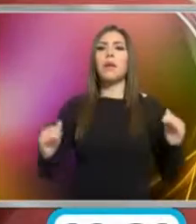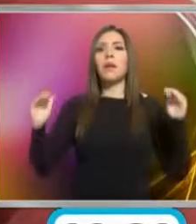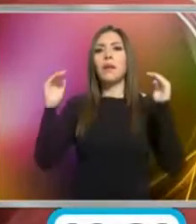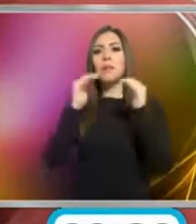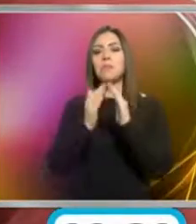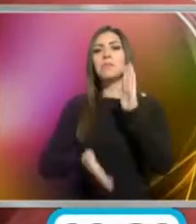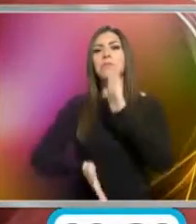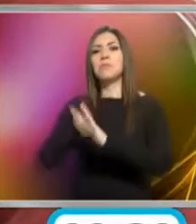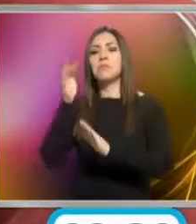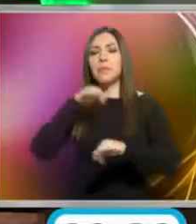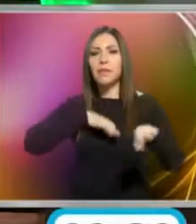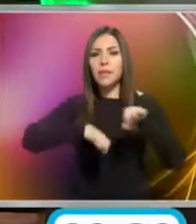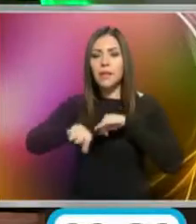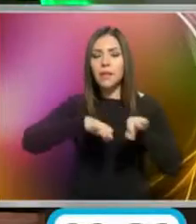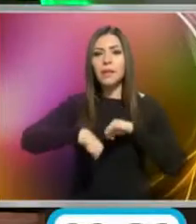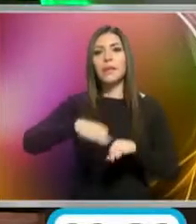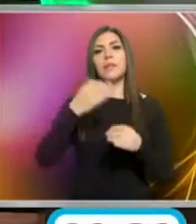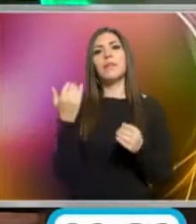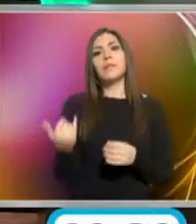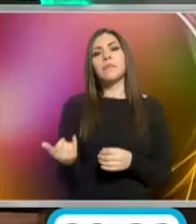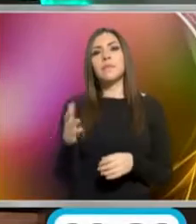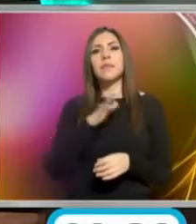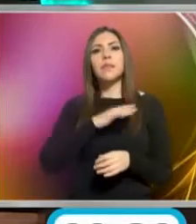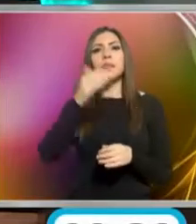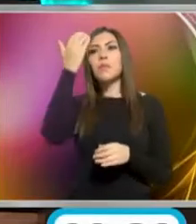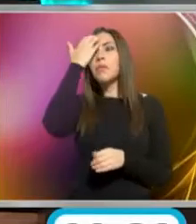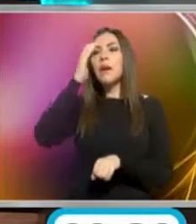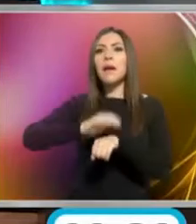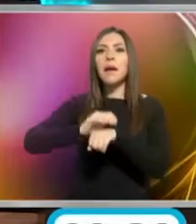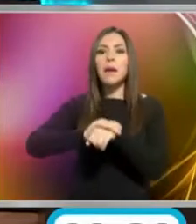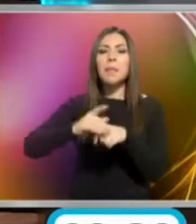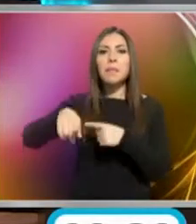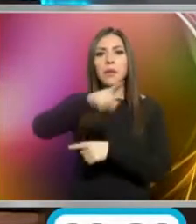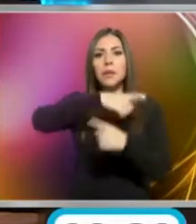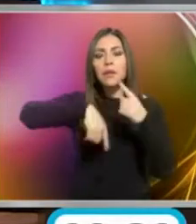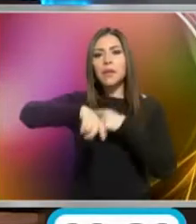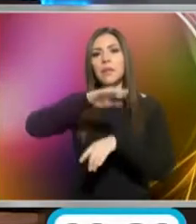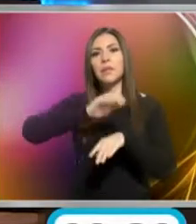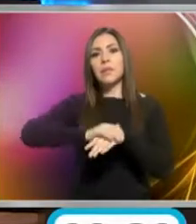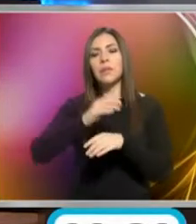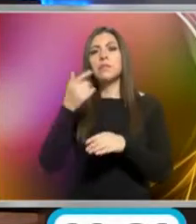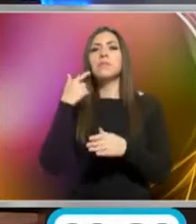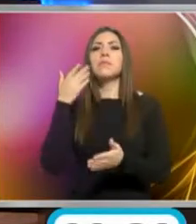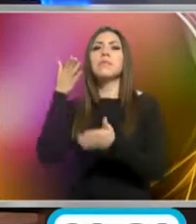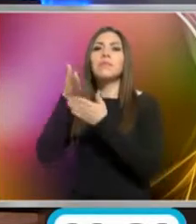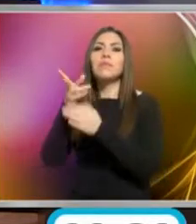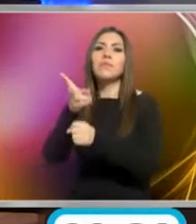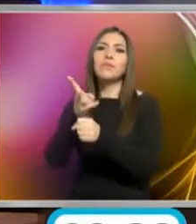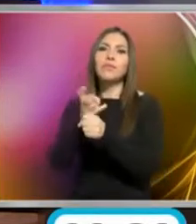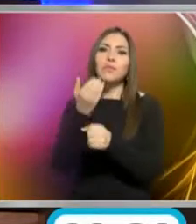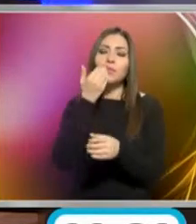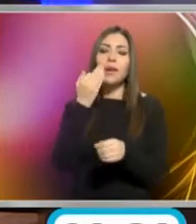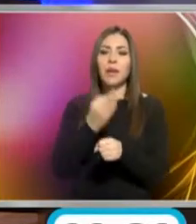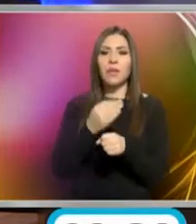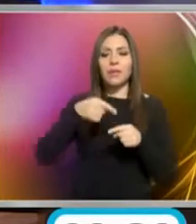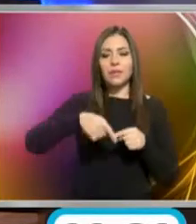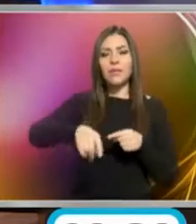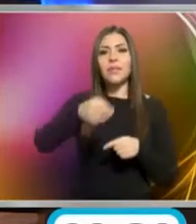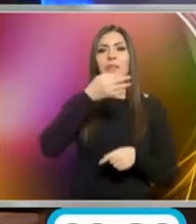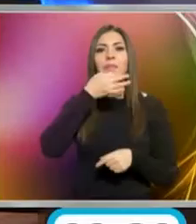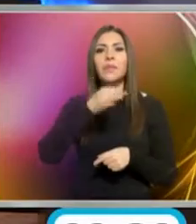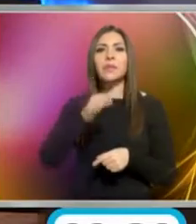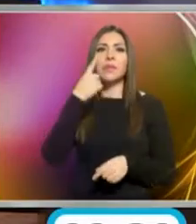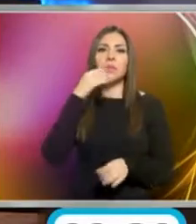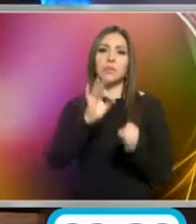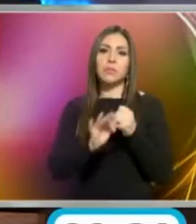en salir a trabajar, tener contactos sociales, el tener amistades, en irte a las comidas, ahorita que vienen todas las fiestas de fin de año y